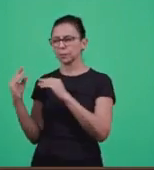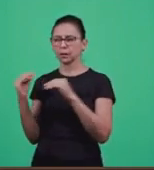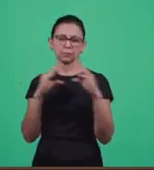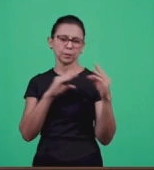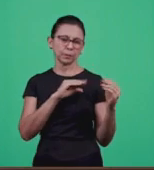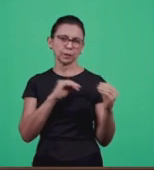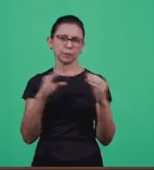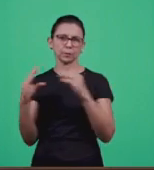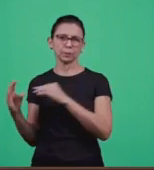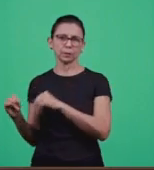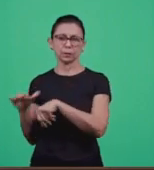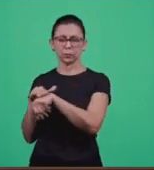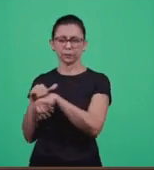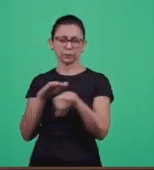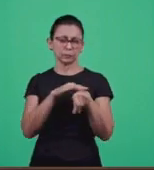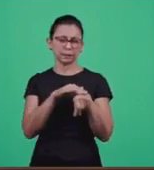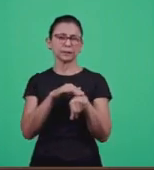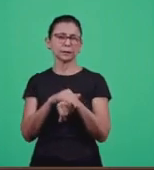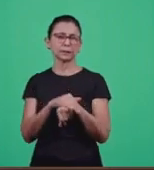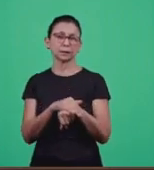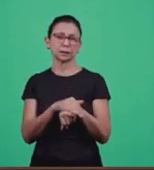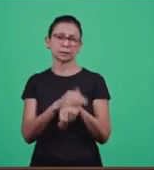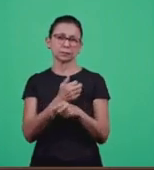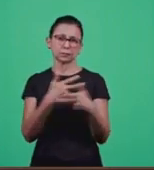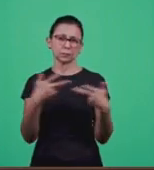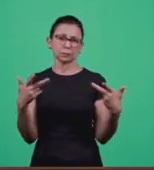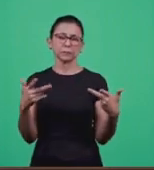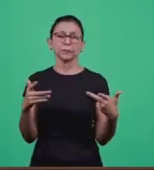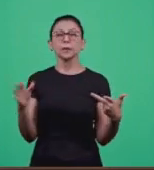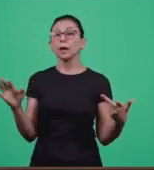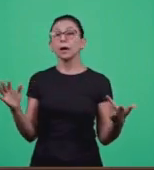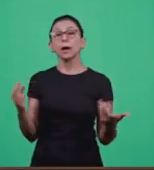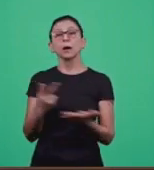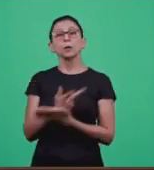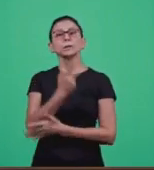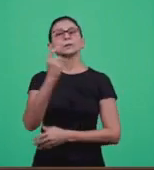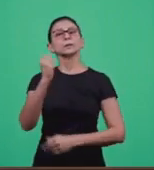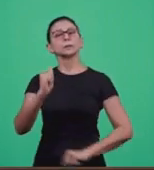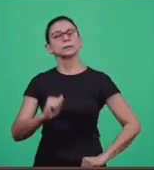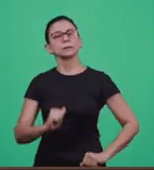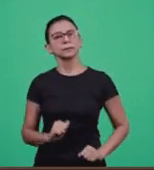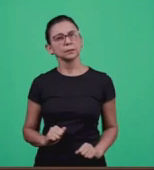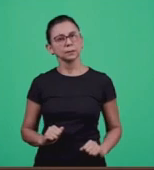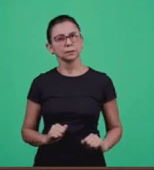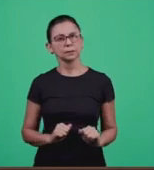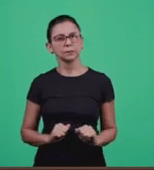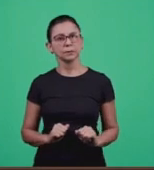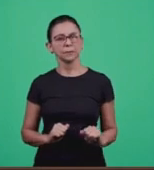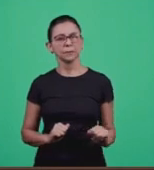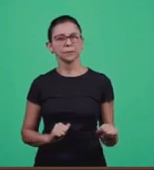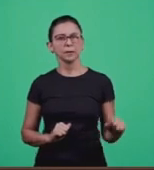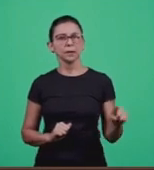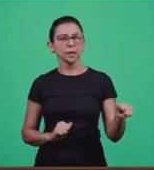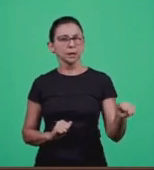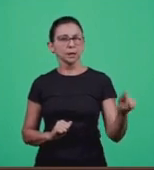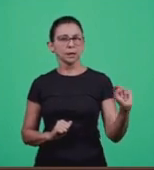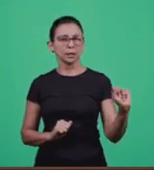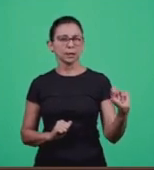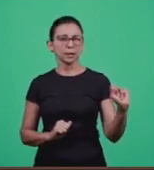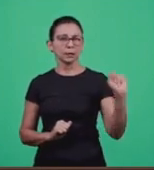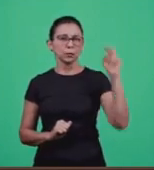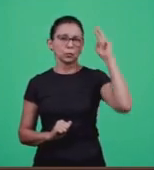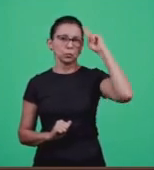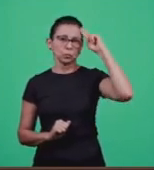también. Entonces ellos conversaban. Y muchas veces pasaba que el dueño